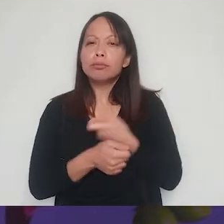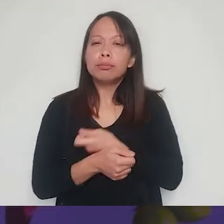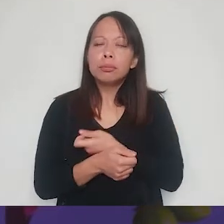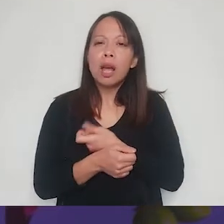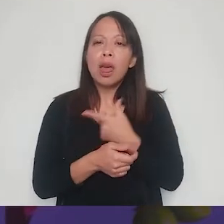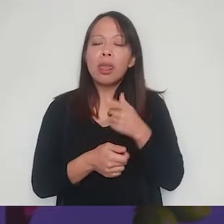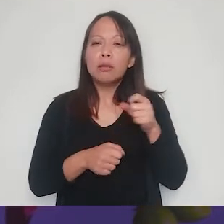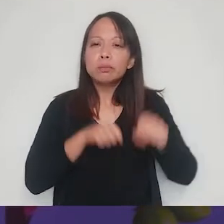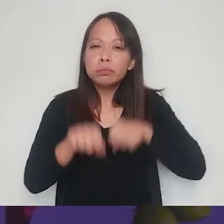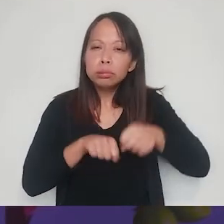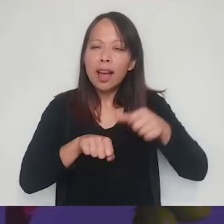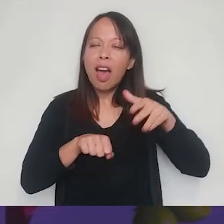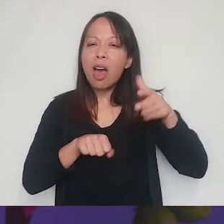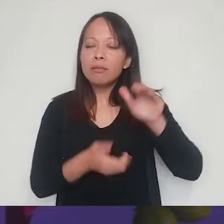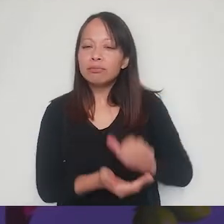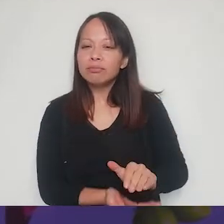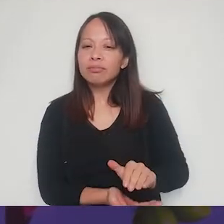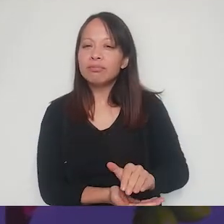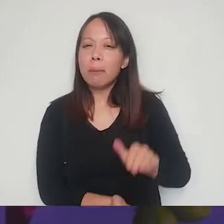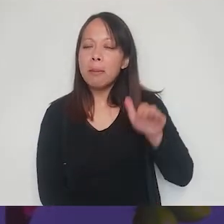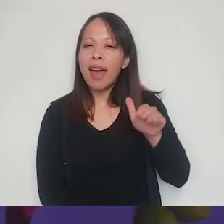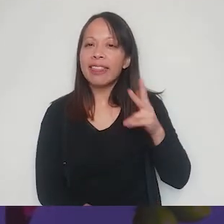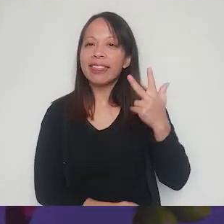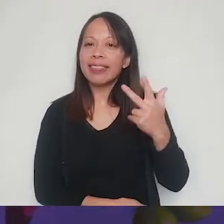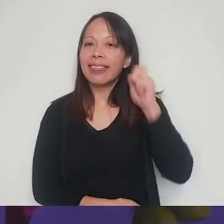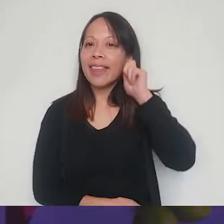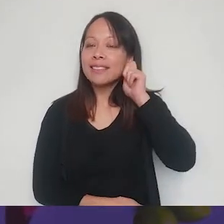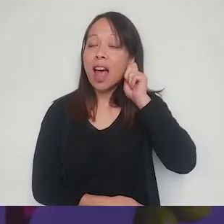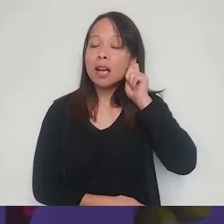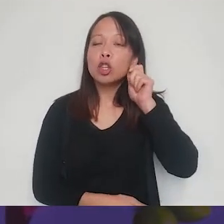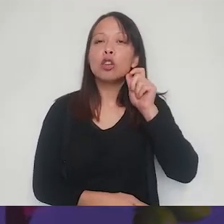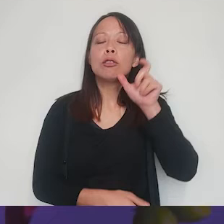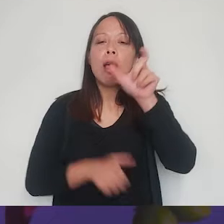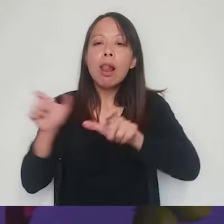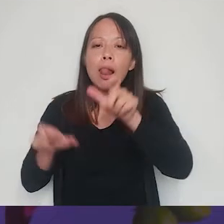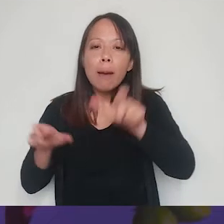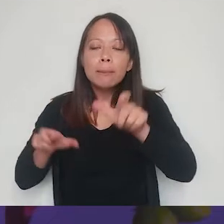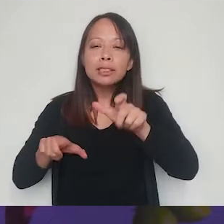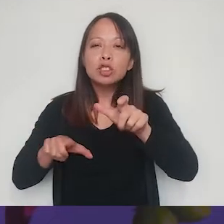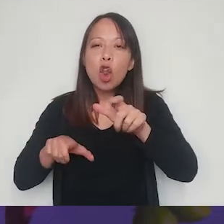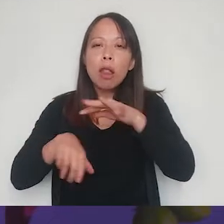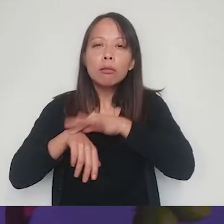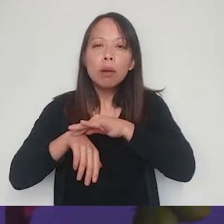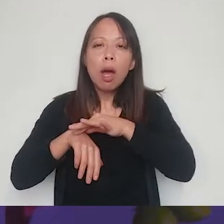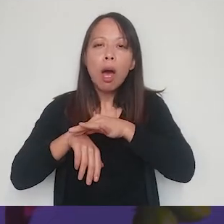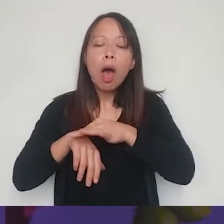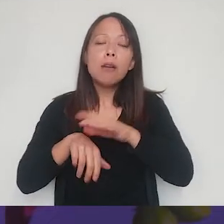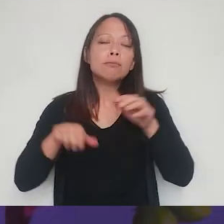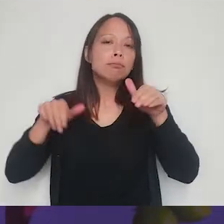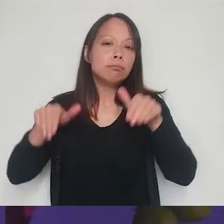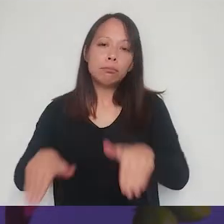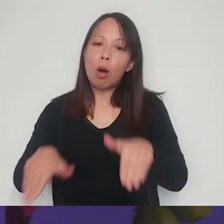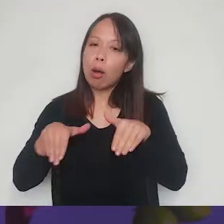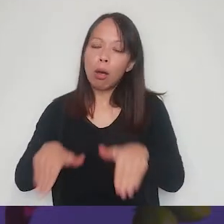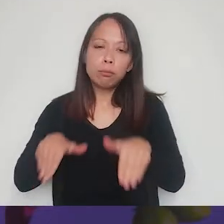que lo vemos andar en triciclo cuando tenía 3 años, cosa que en los enfermos que no fueran tratados con Spinraza